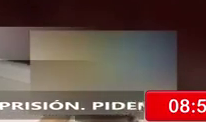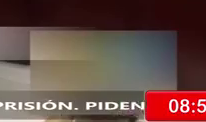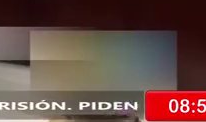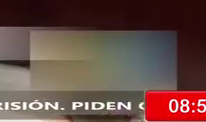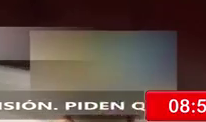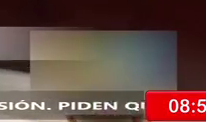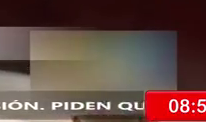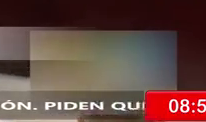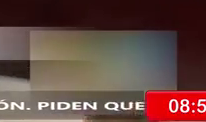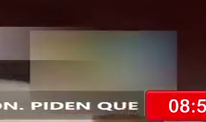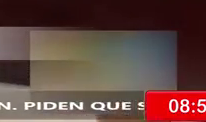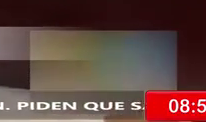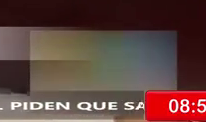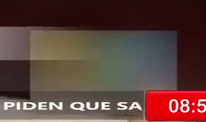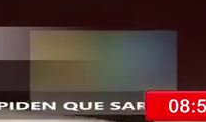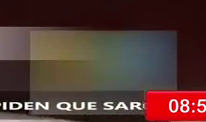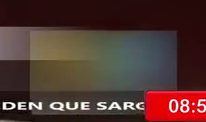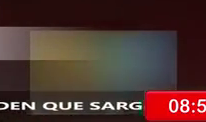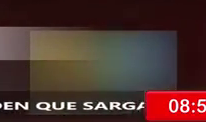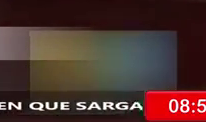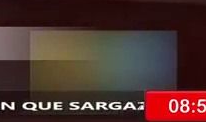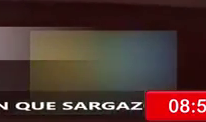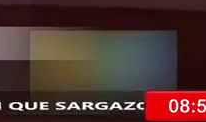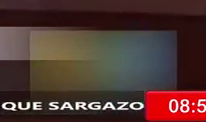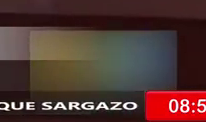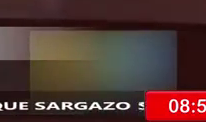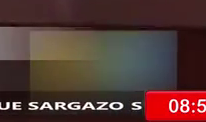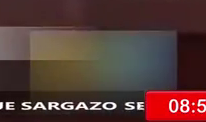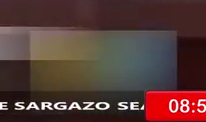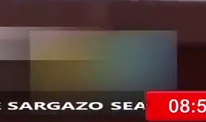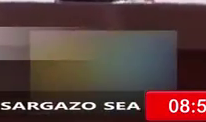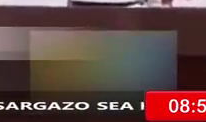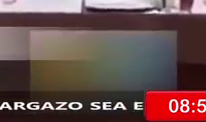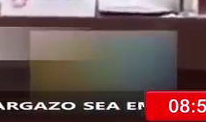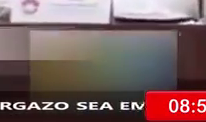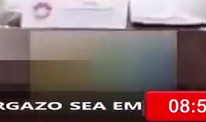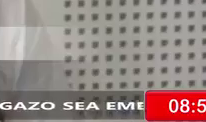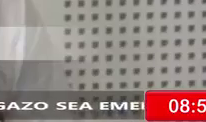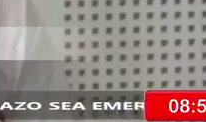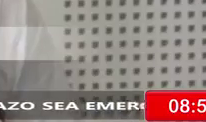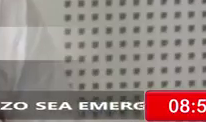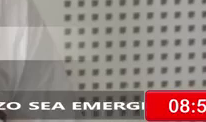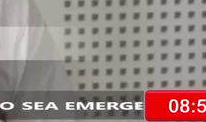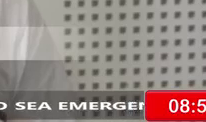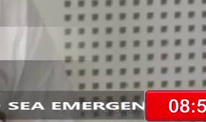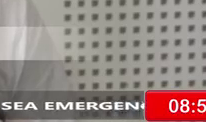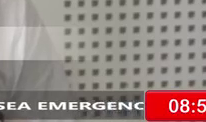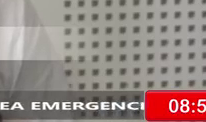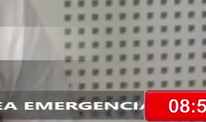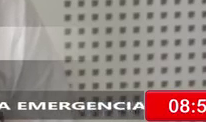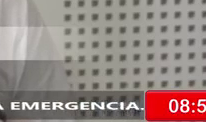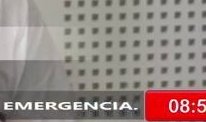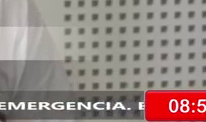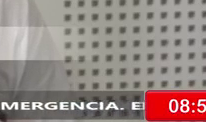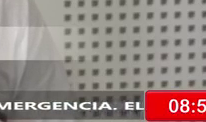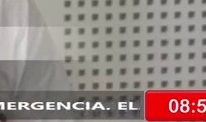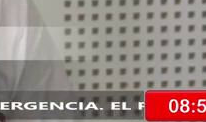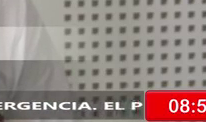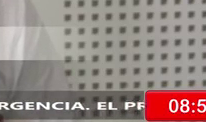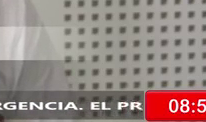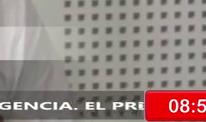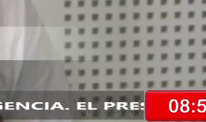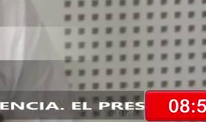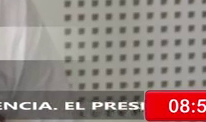para reglamentar la asistencia del también llamado Regidor 16. Para Raúl Cáceres, consejero de Participación Ciudadana